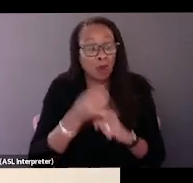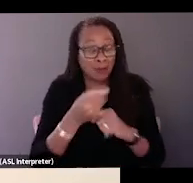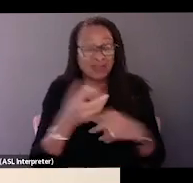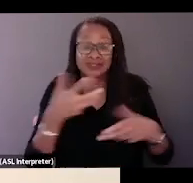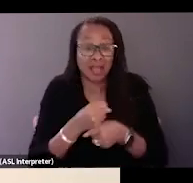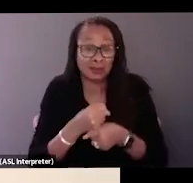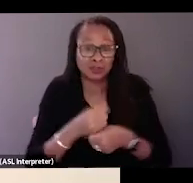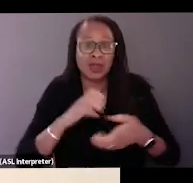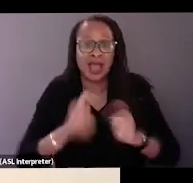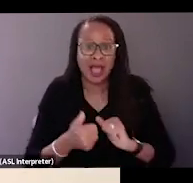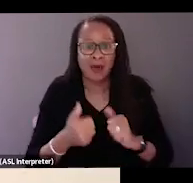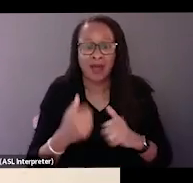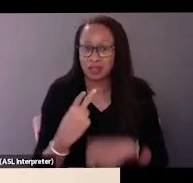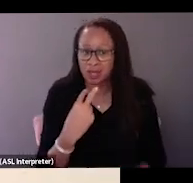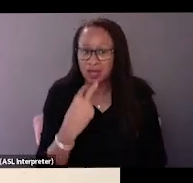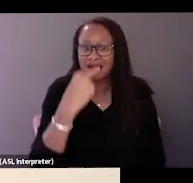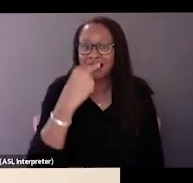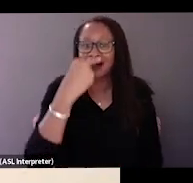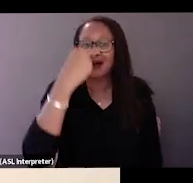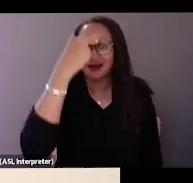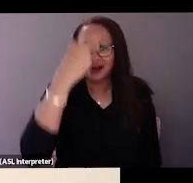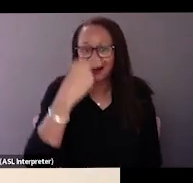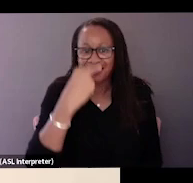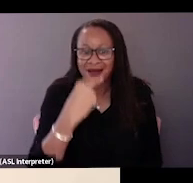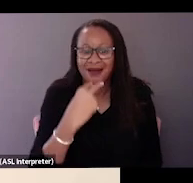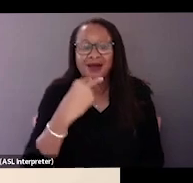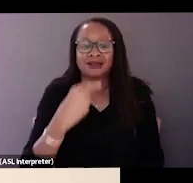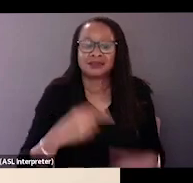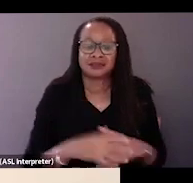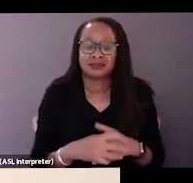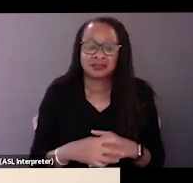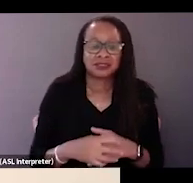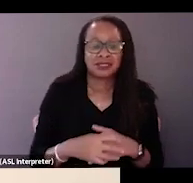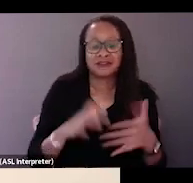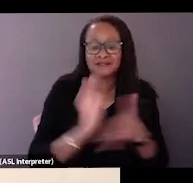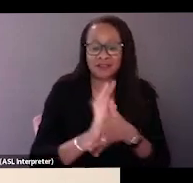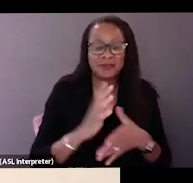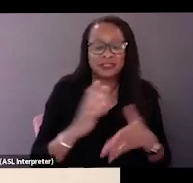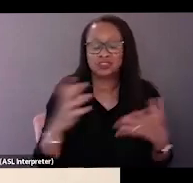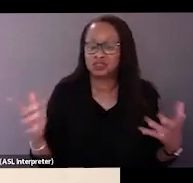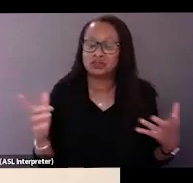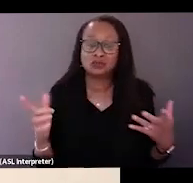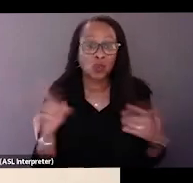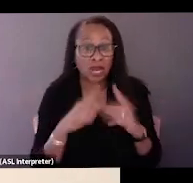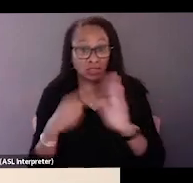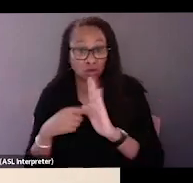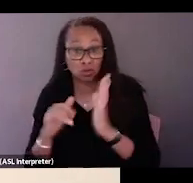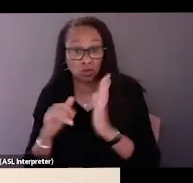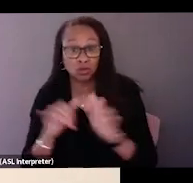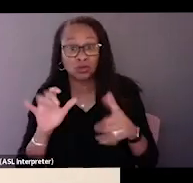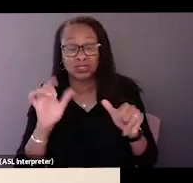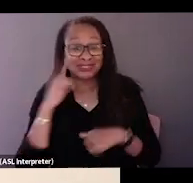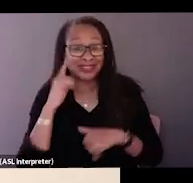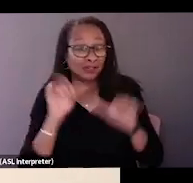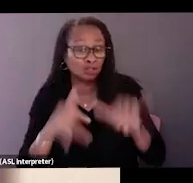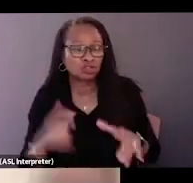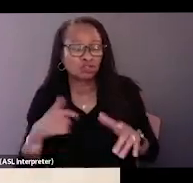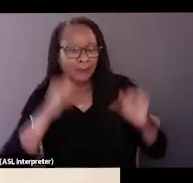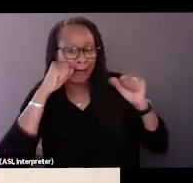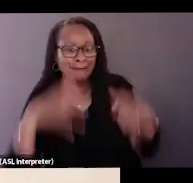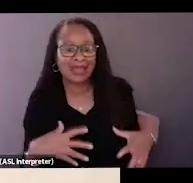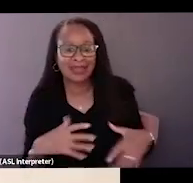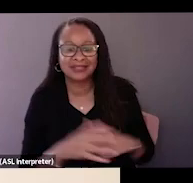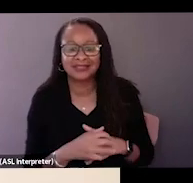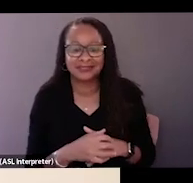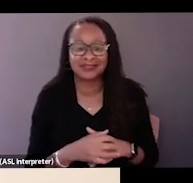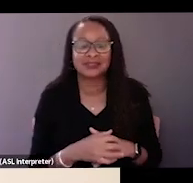como, la sonidista vio lo que yo había grabado y se quedó maravillada porque también le da la posibilidad a ella de jugar